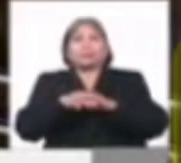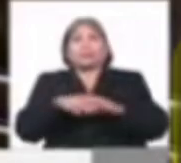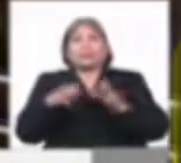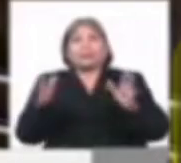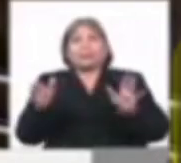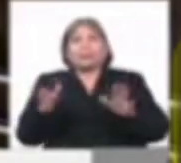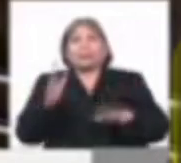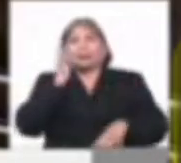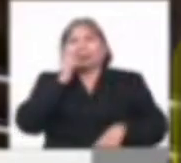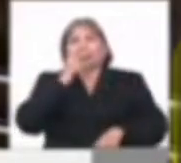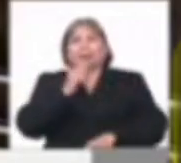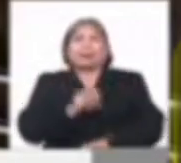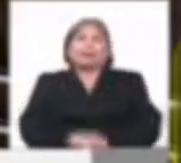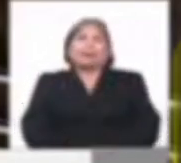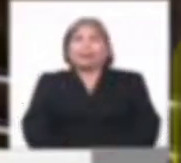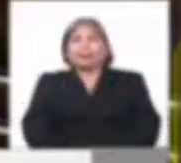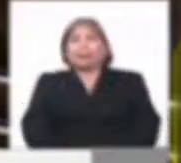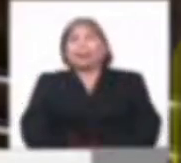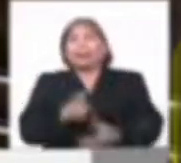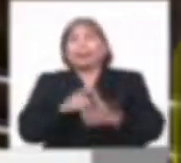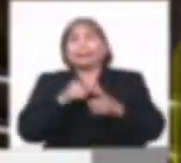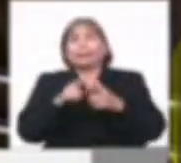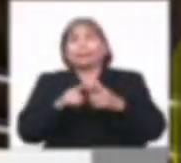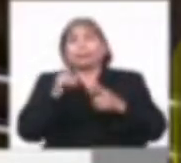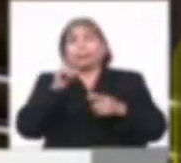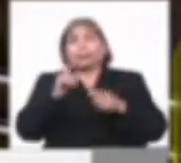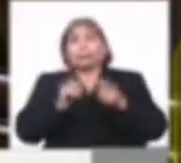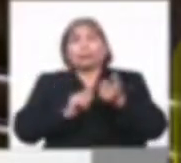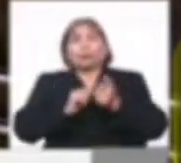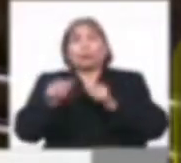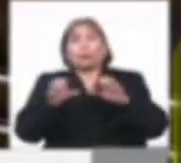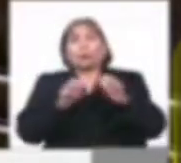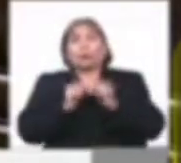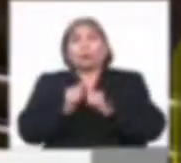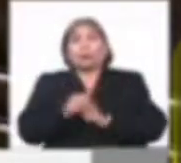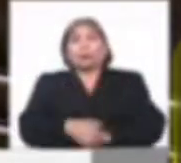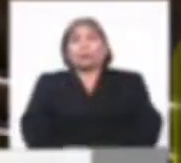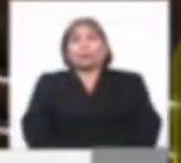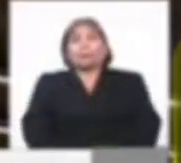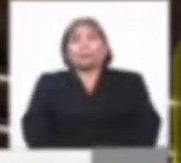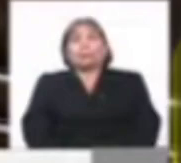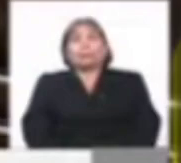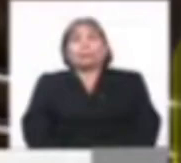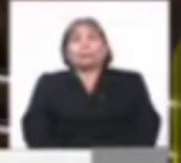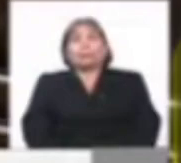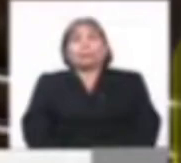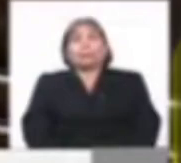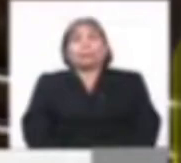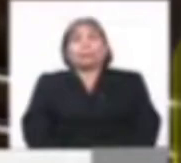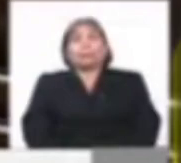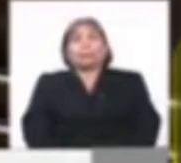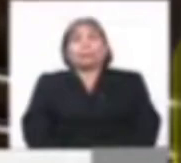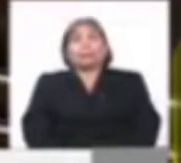¡Qué bonito! Entonces yo hago una carrera de